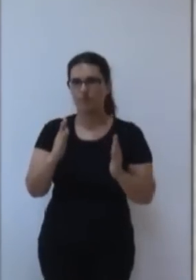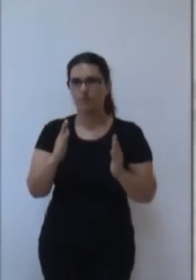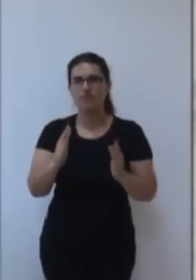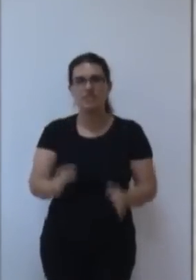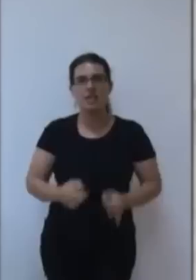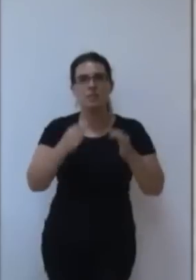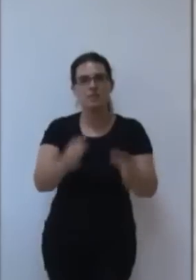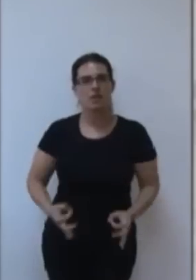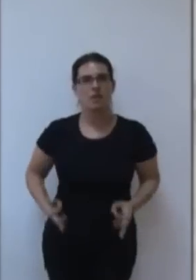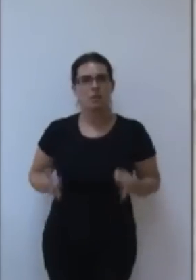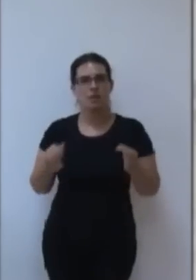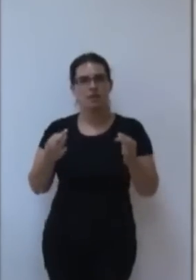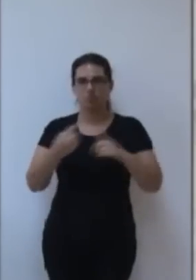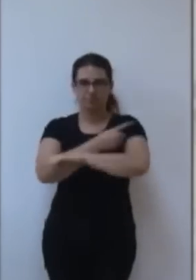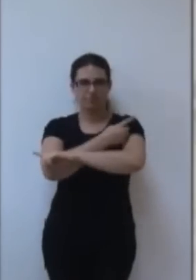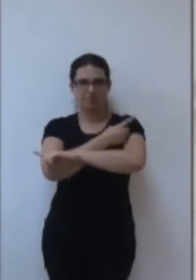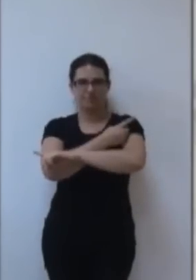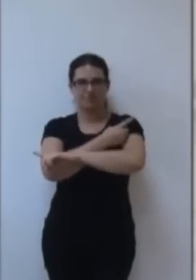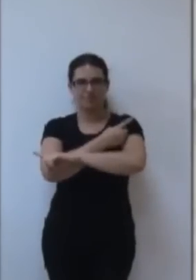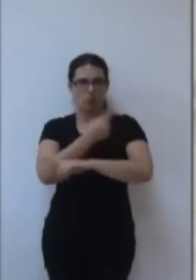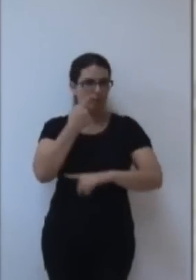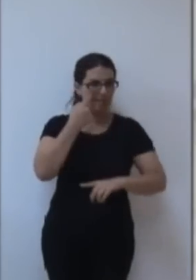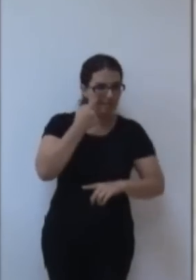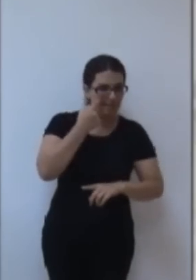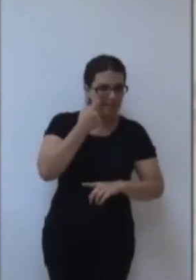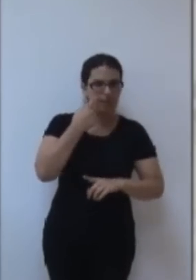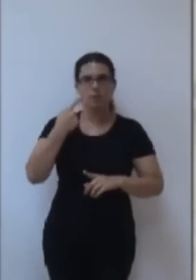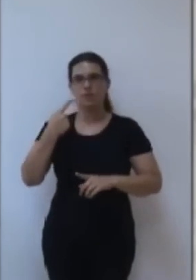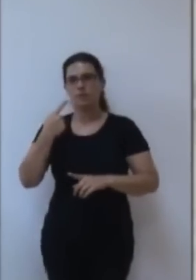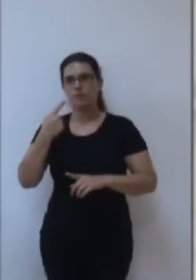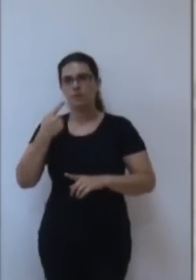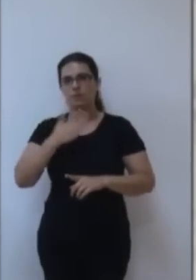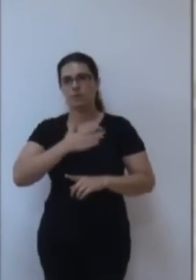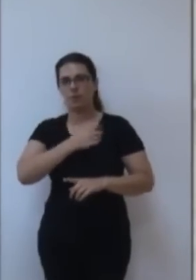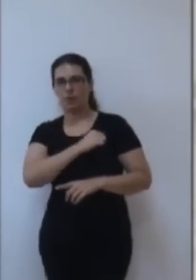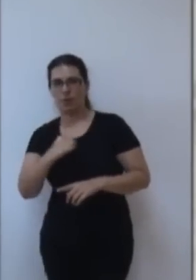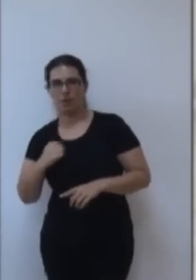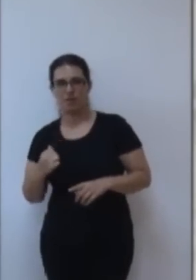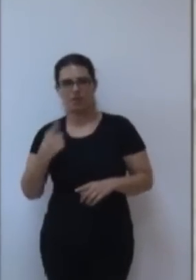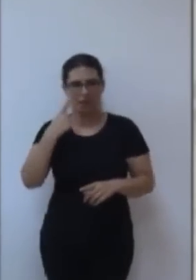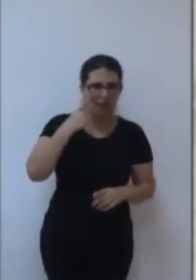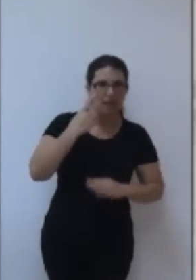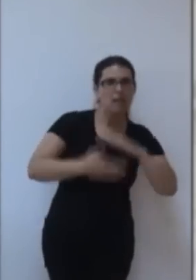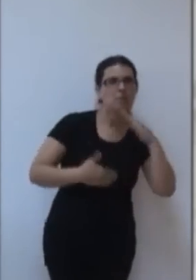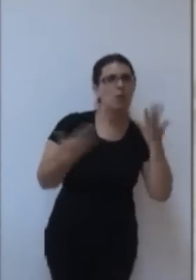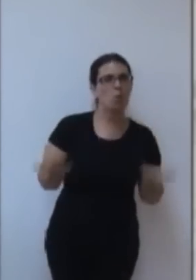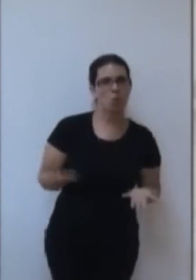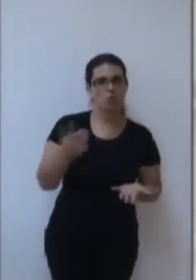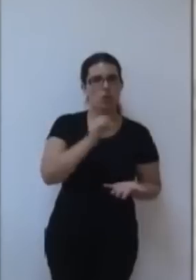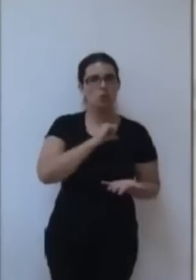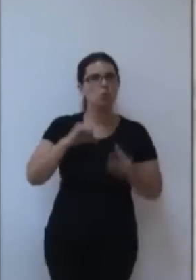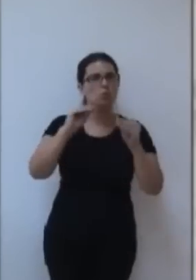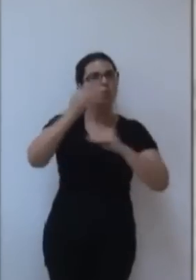siempre choca, ¿no? Muchas veces luego con el ámbito de la vigilancia, hasta dónde, cómo, cuándo, la autonomía de la